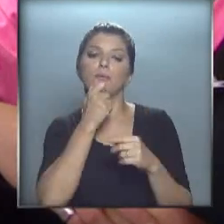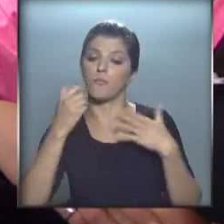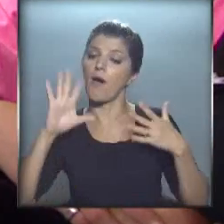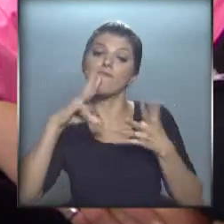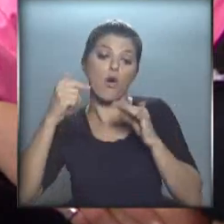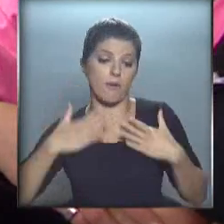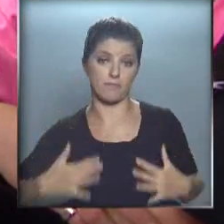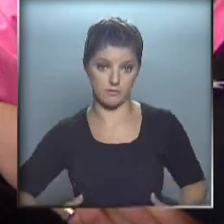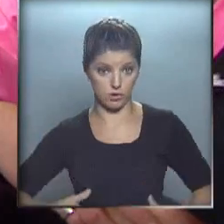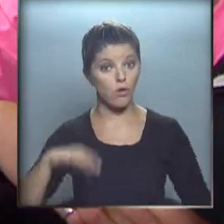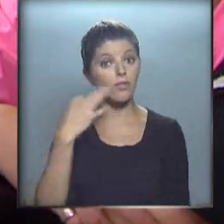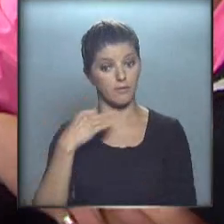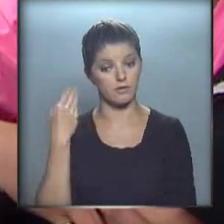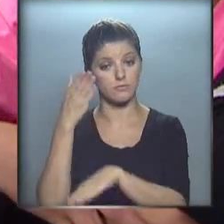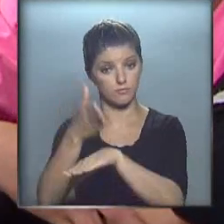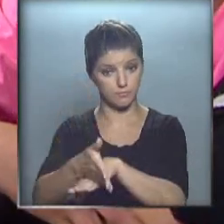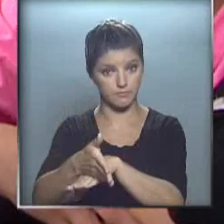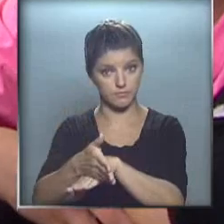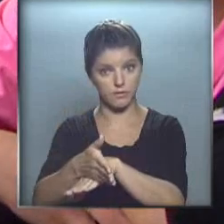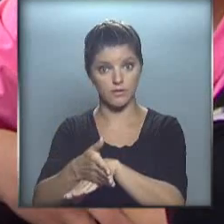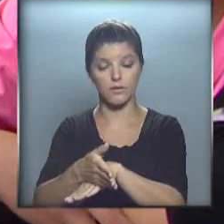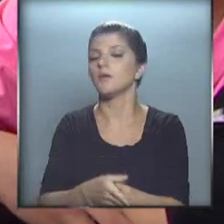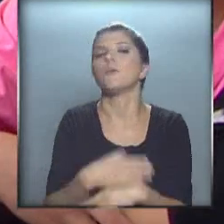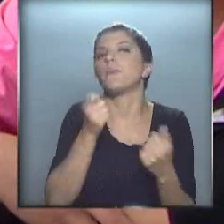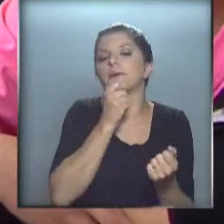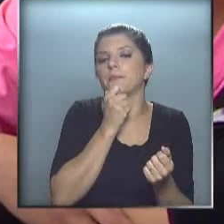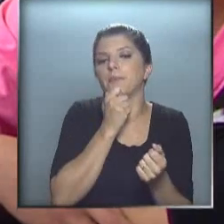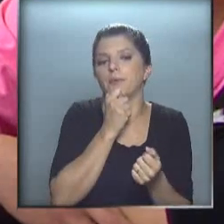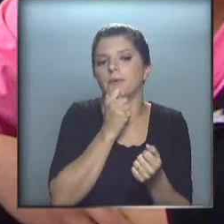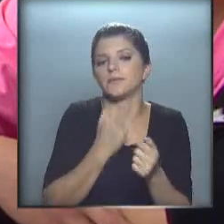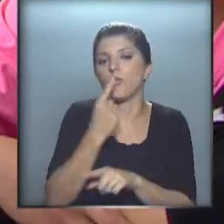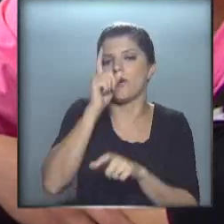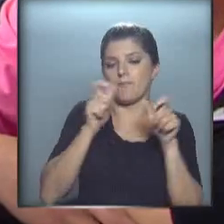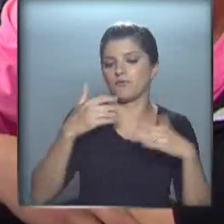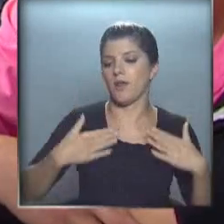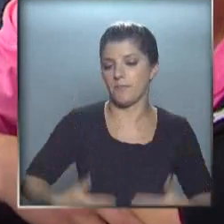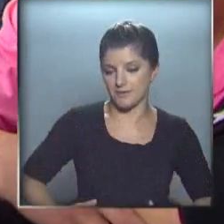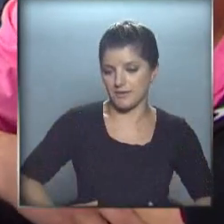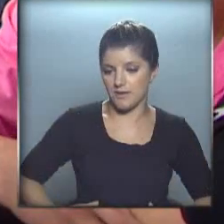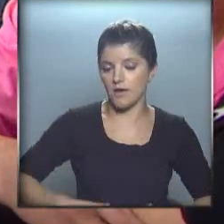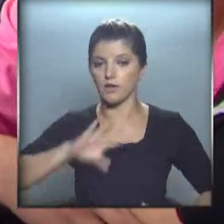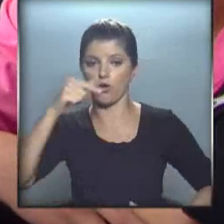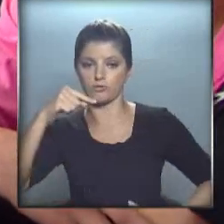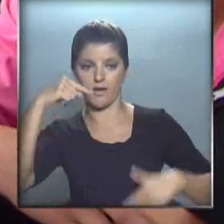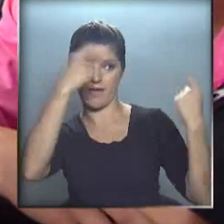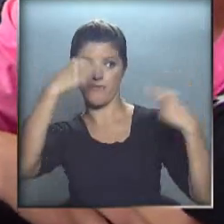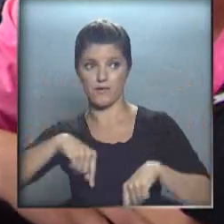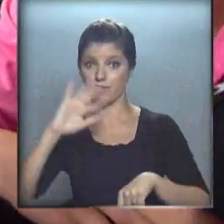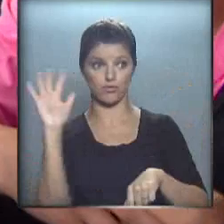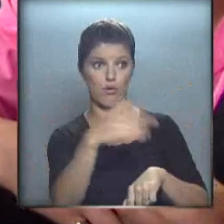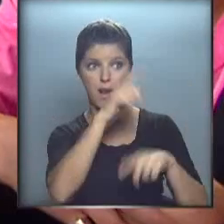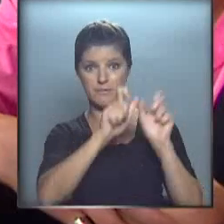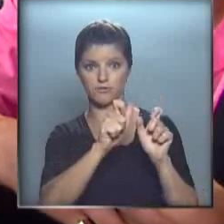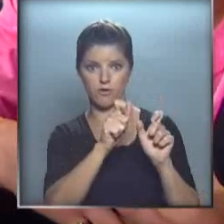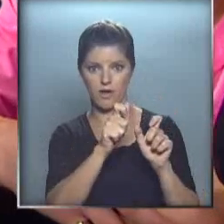manera vestido, ¿viste? Uh-huh. Y ponerle que entra gente de una forma de vestir y entra otro que es diferente a todo. Uh-huh. Y ahí